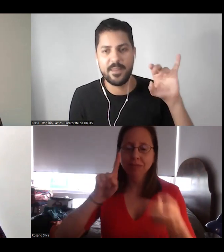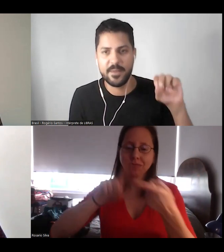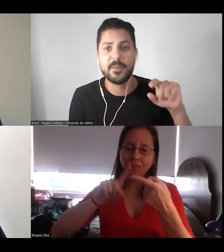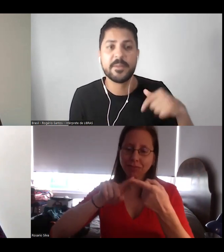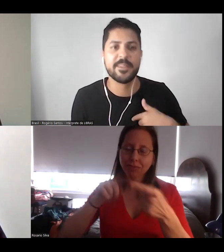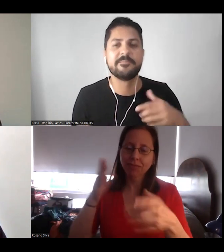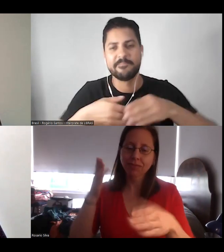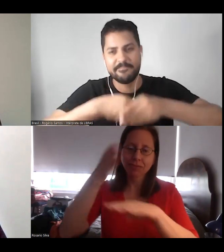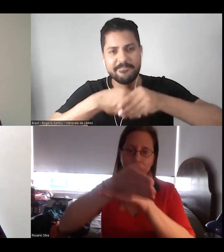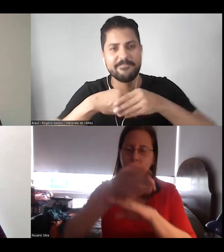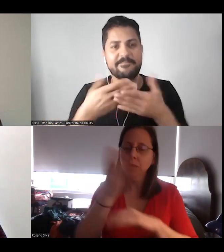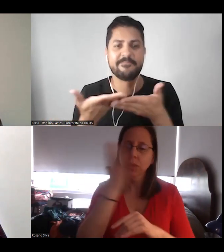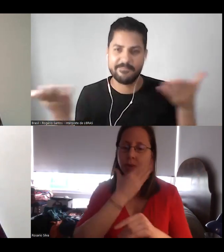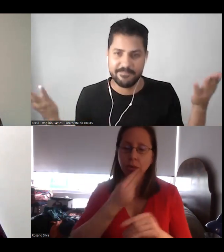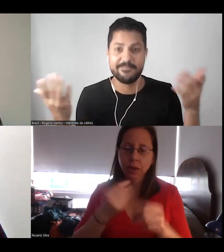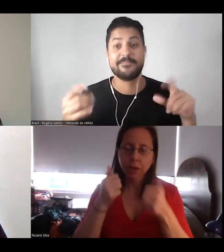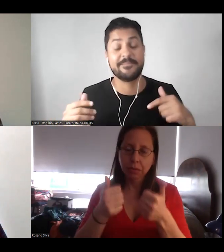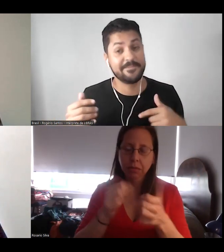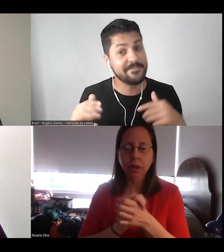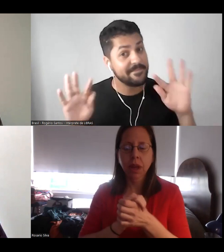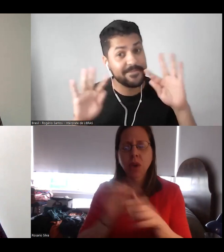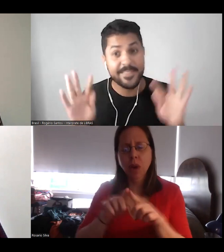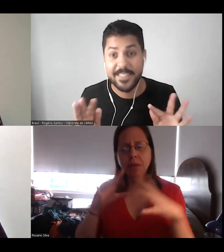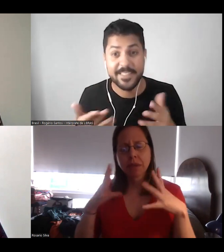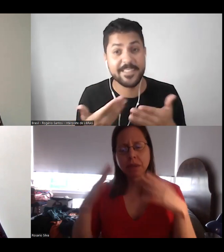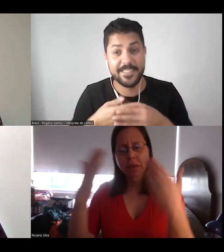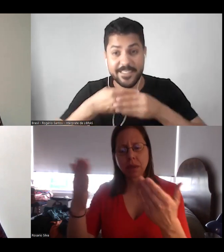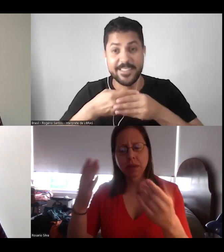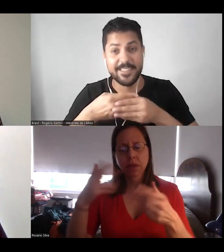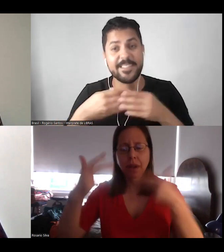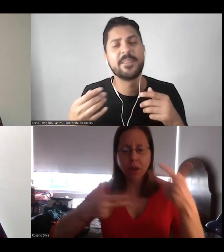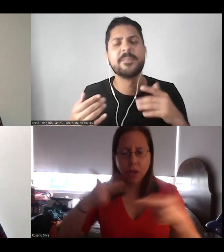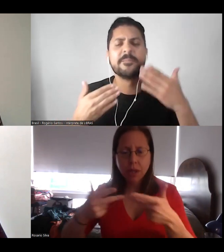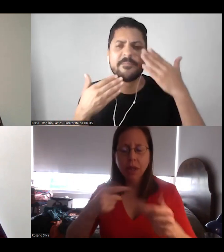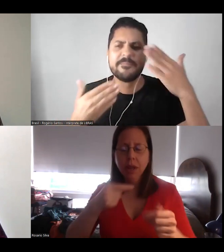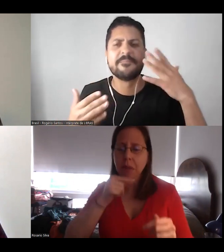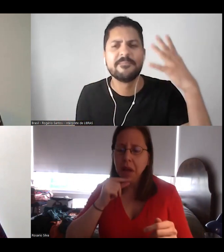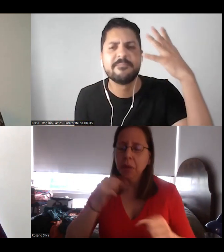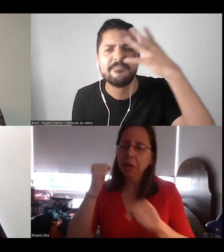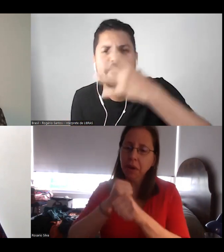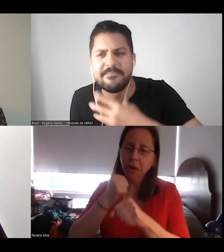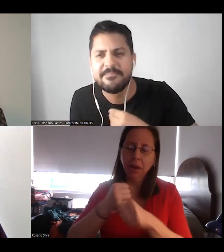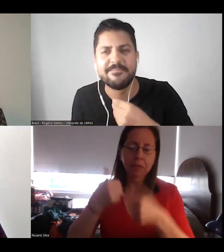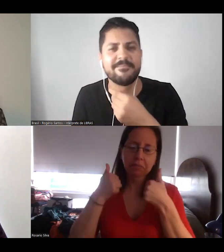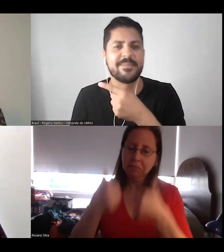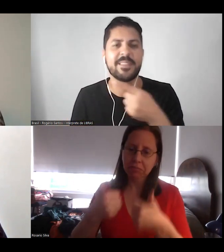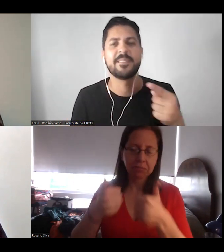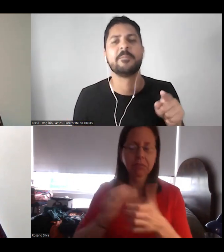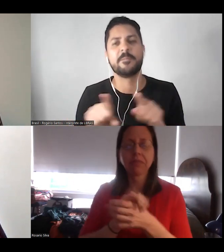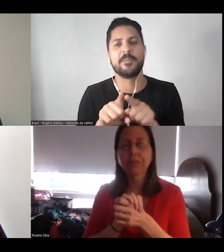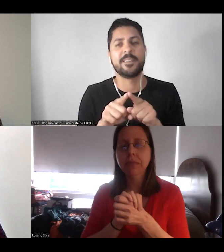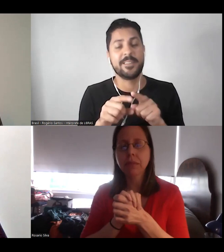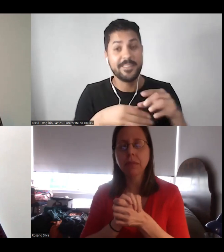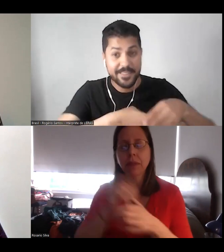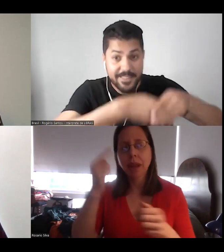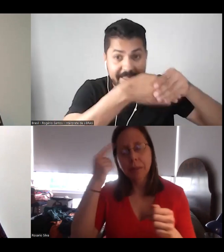todos y además felicitarles porque me parece muy bonito lo que hicieron. Felicitar también a Maca,